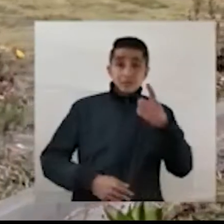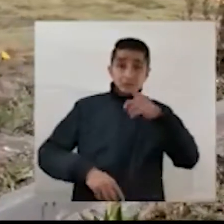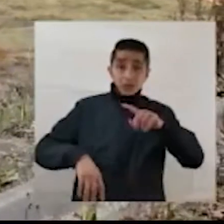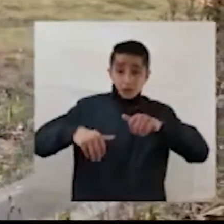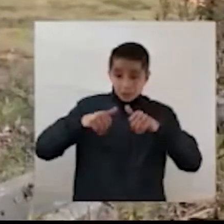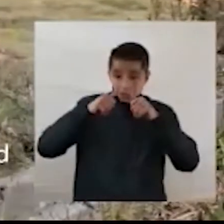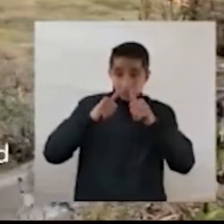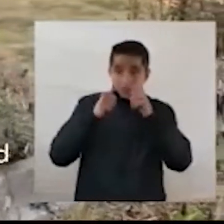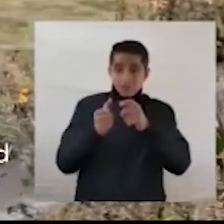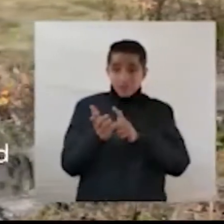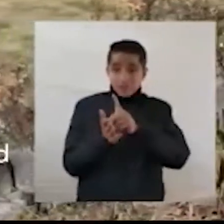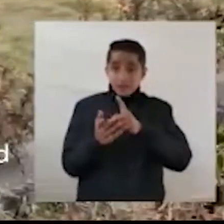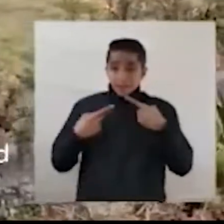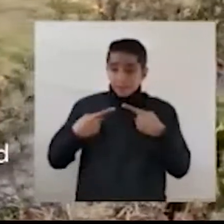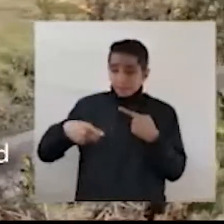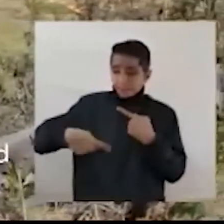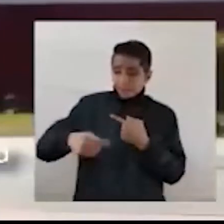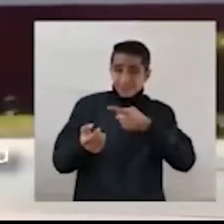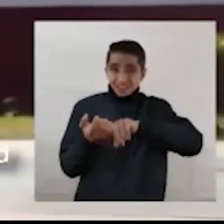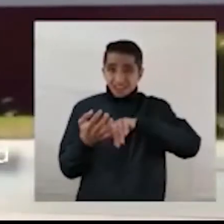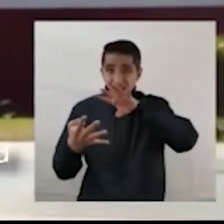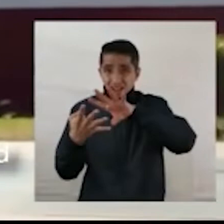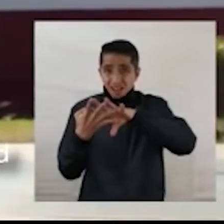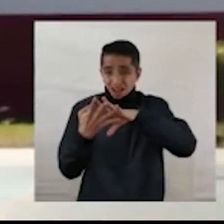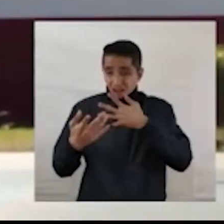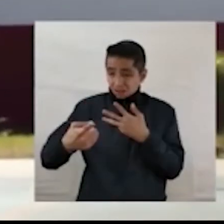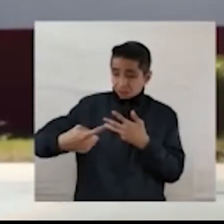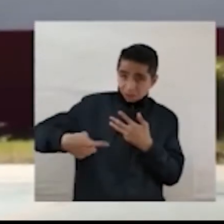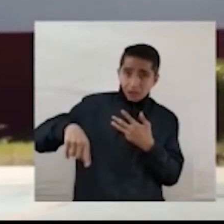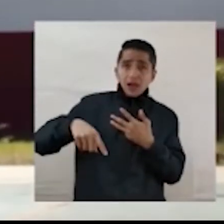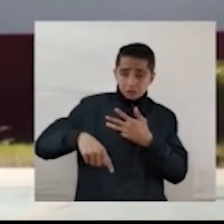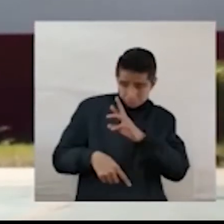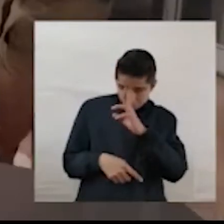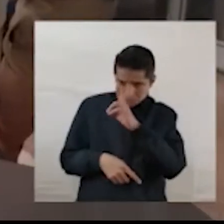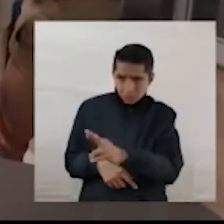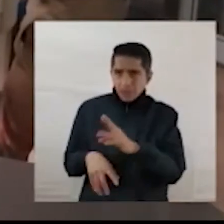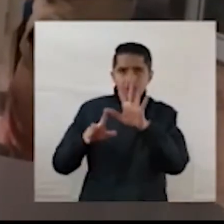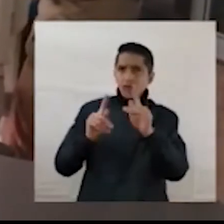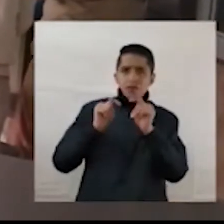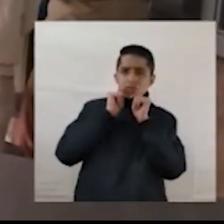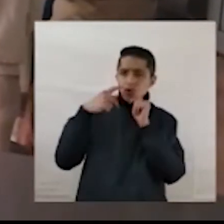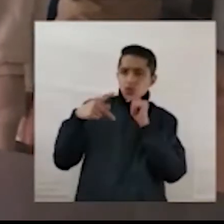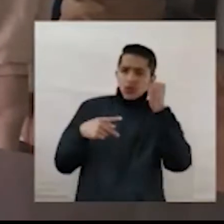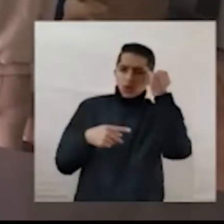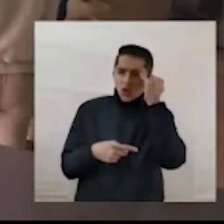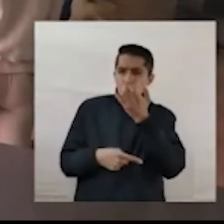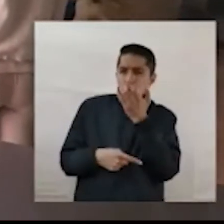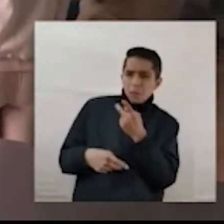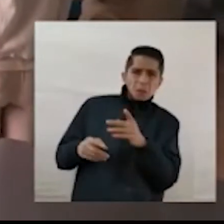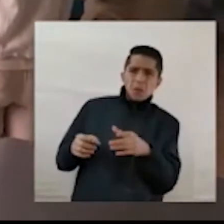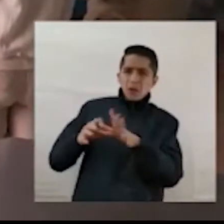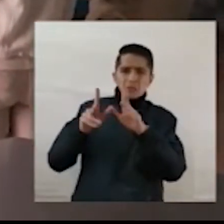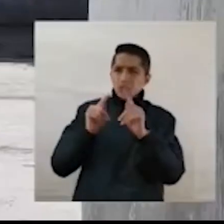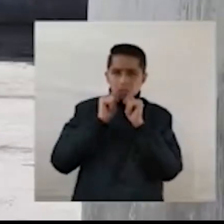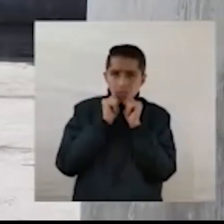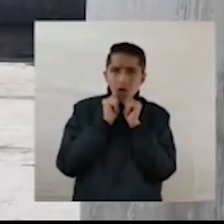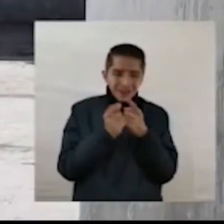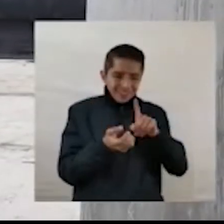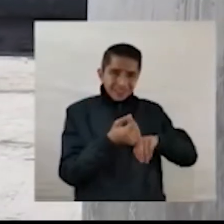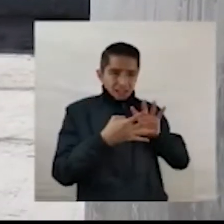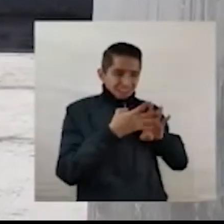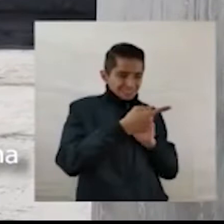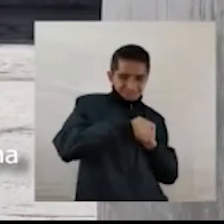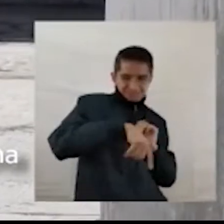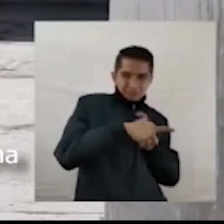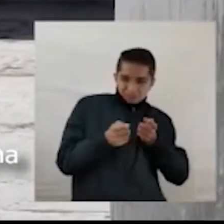para garantizar que los derechos de las personas privadas de la libertad sean respetados sin importar su origen el sistema penitenciario inició la conformación